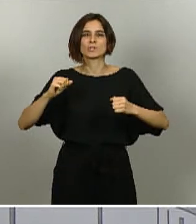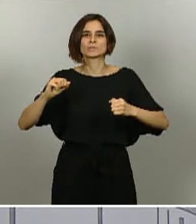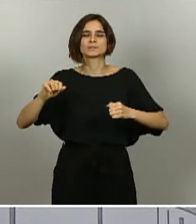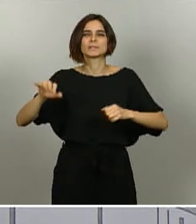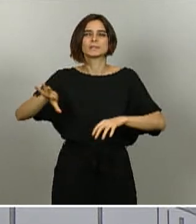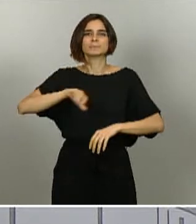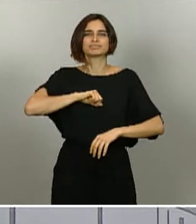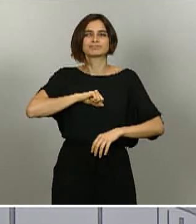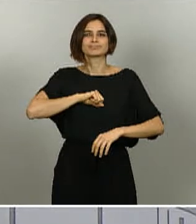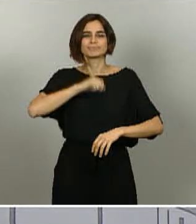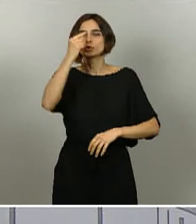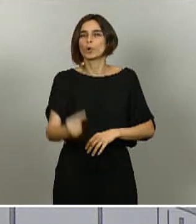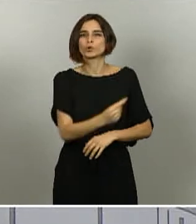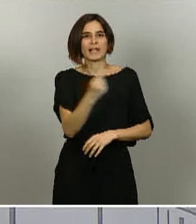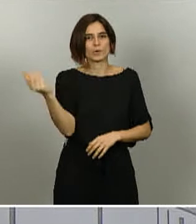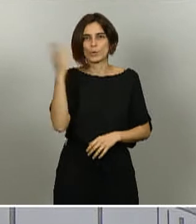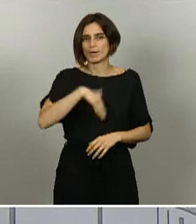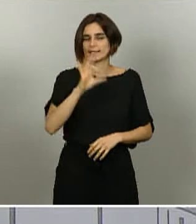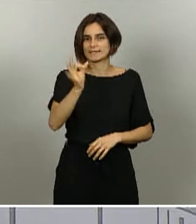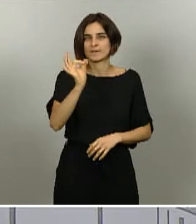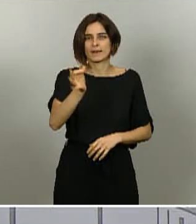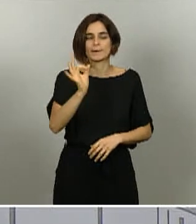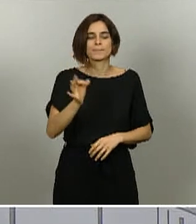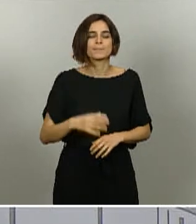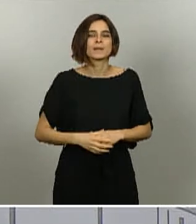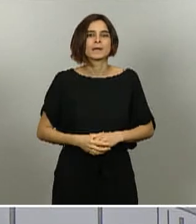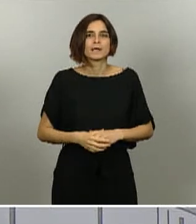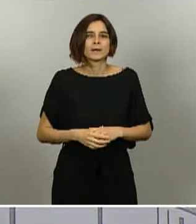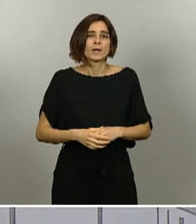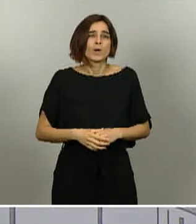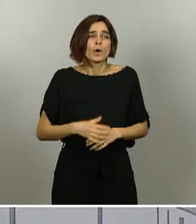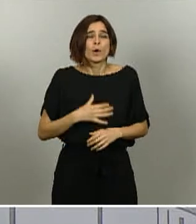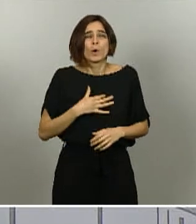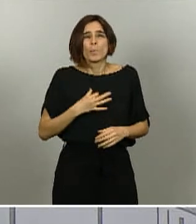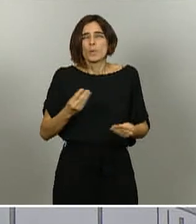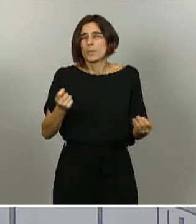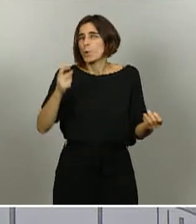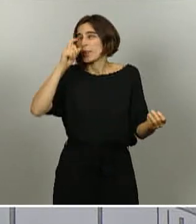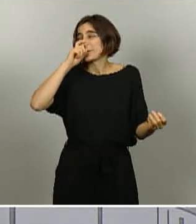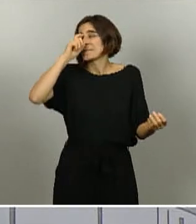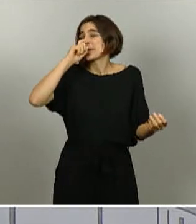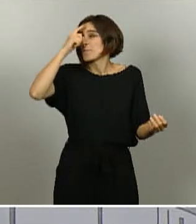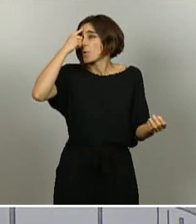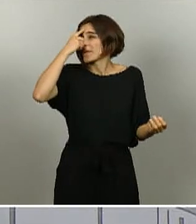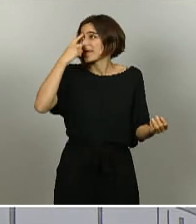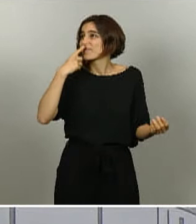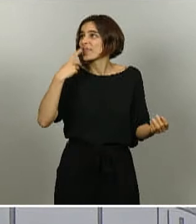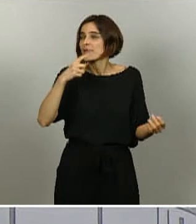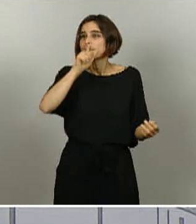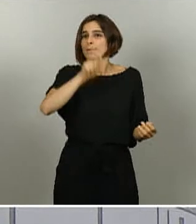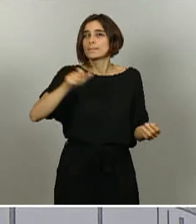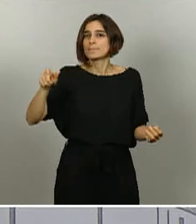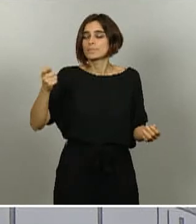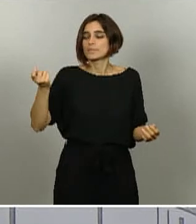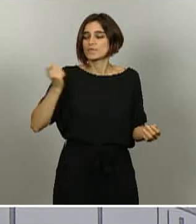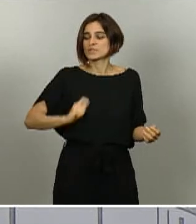Les puedo dar de memoria, Los datos de sanitarios afectados en total, contando los